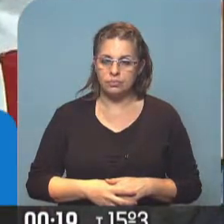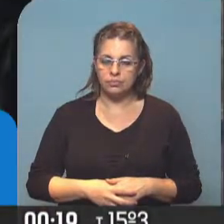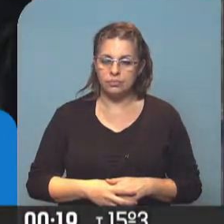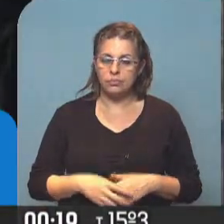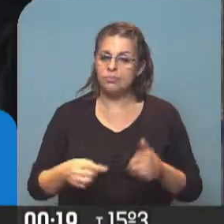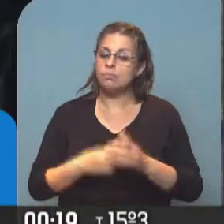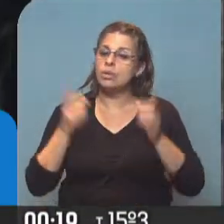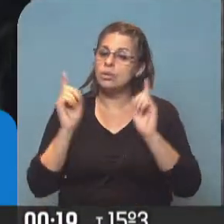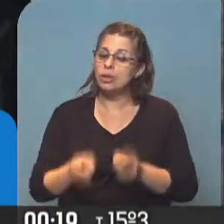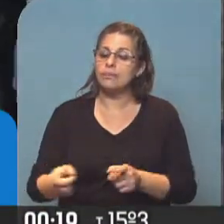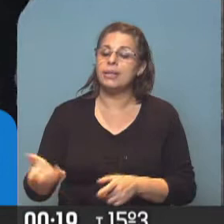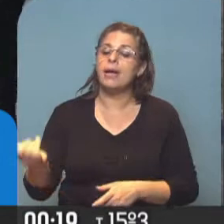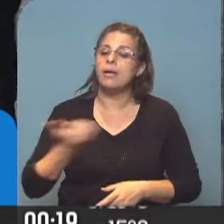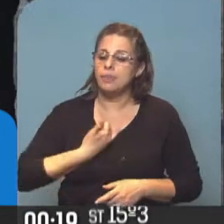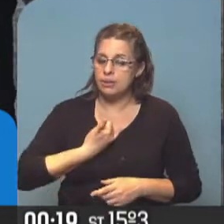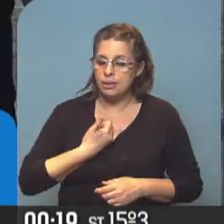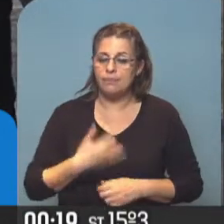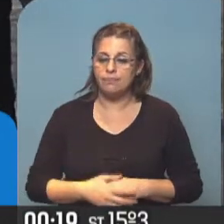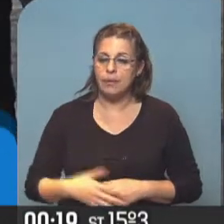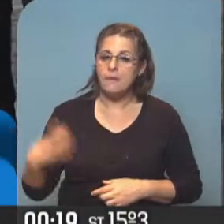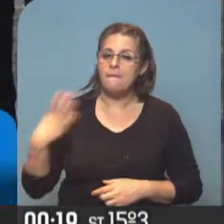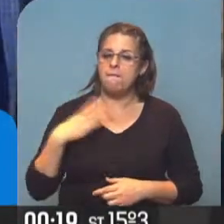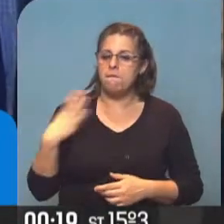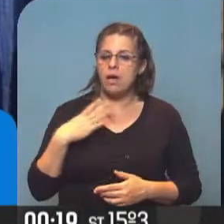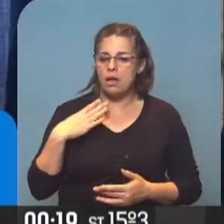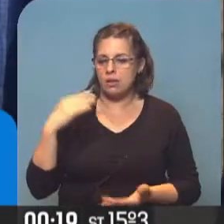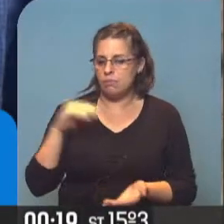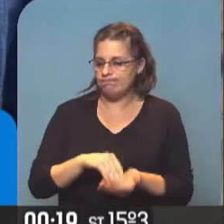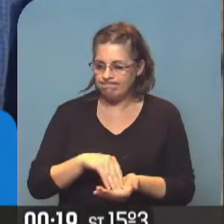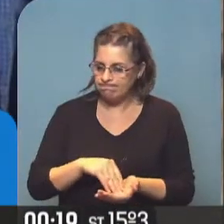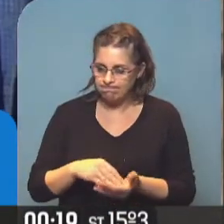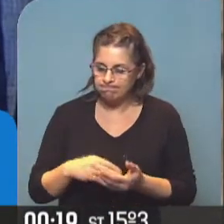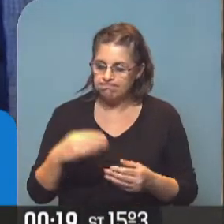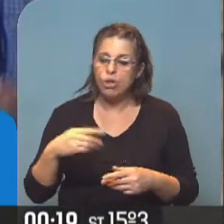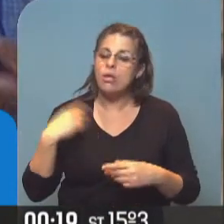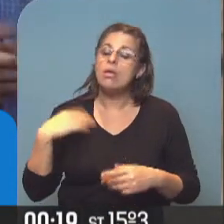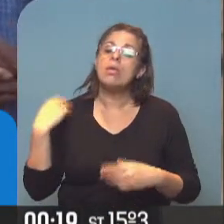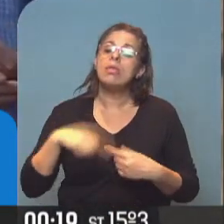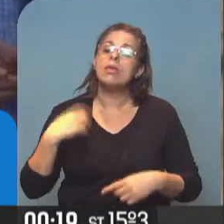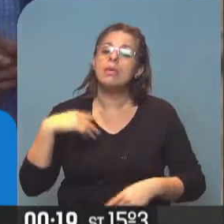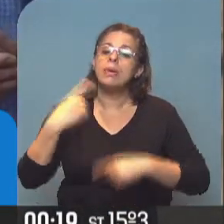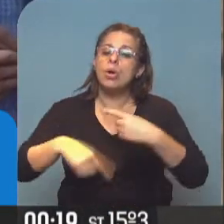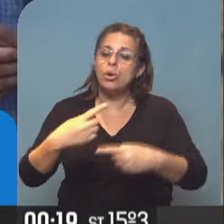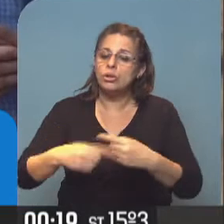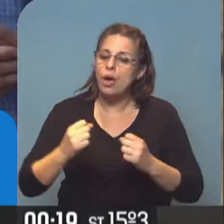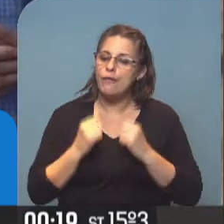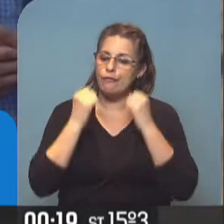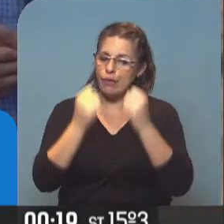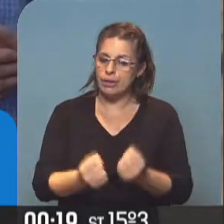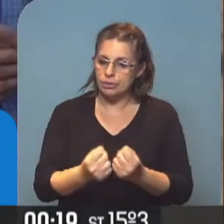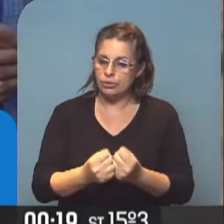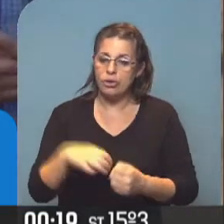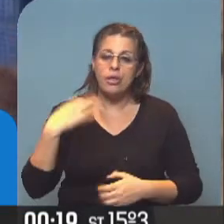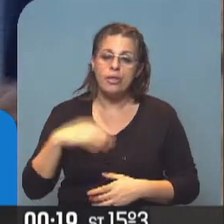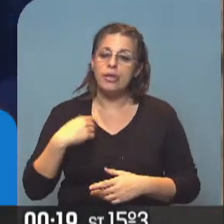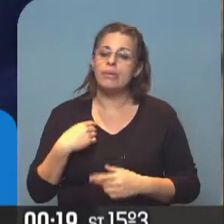Pero también nos dice que falta mucho, que tenemos que seguir poniendo nuestro esfuerzo, que tenemos